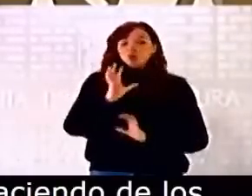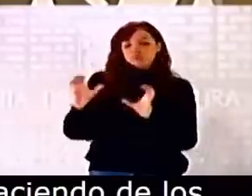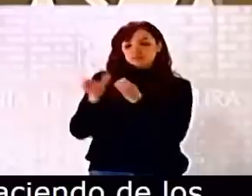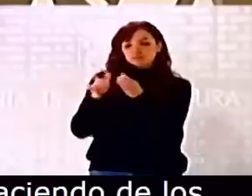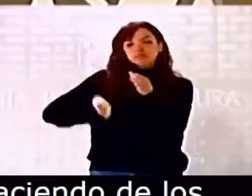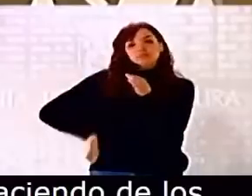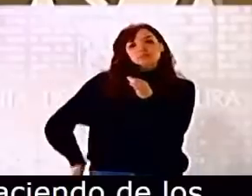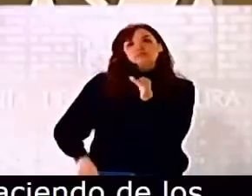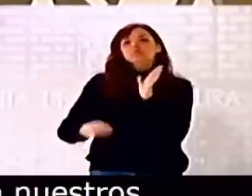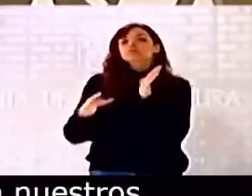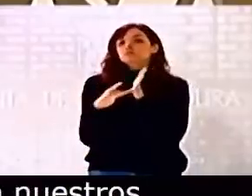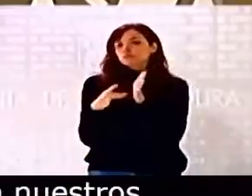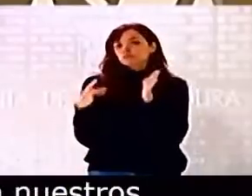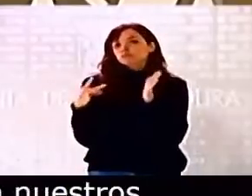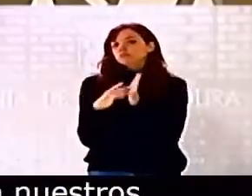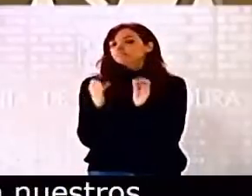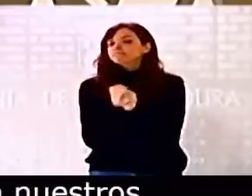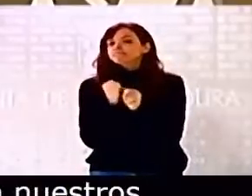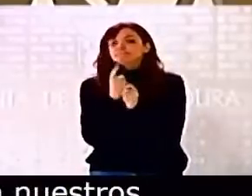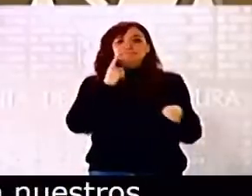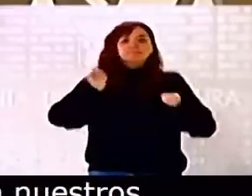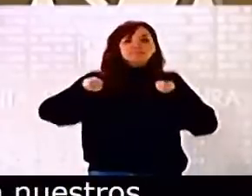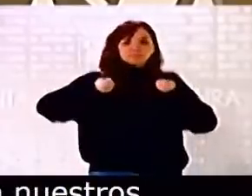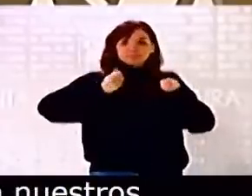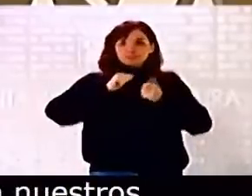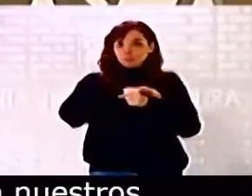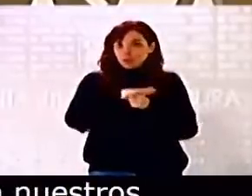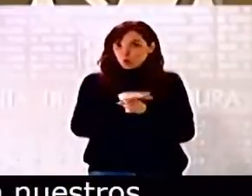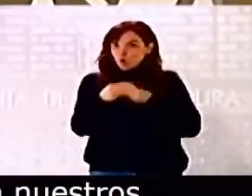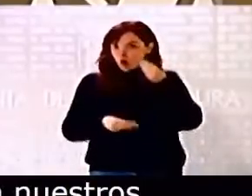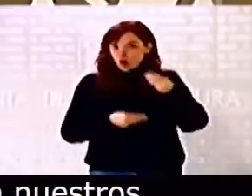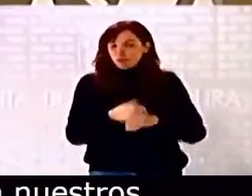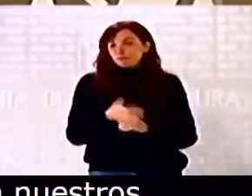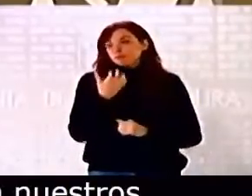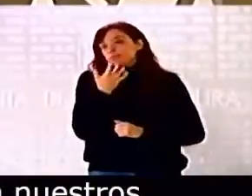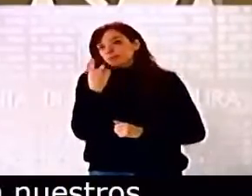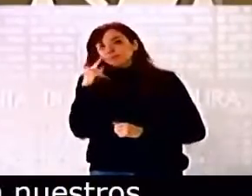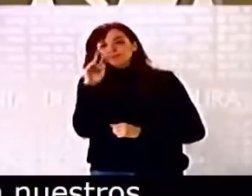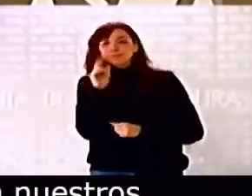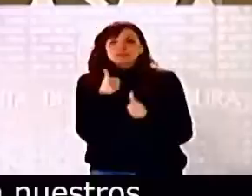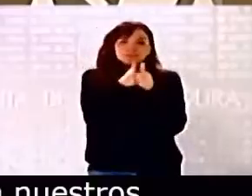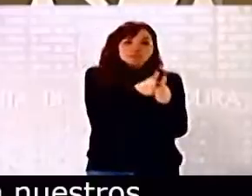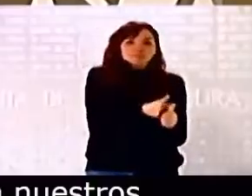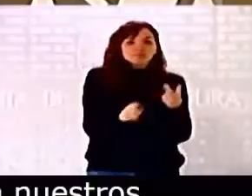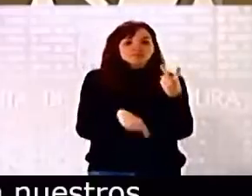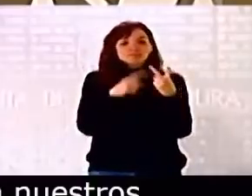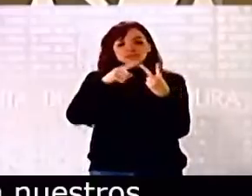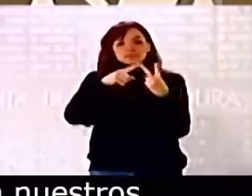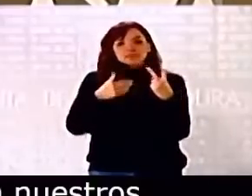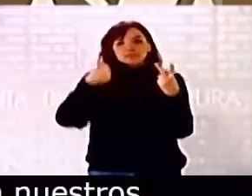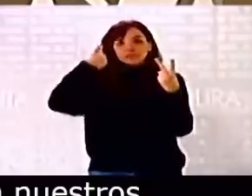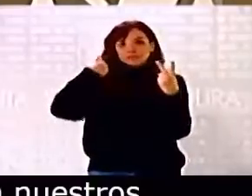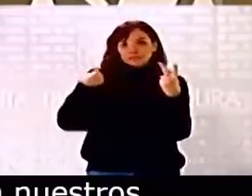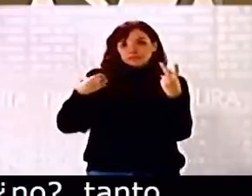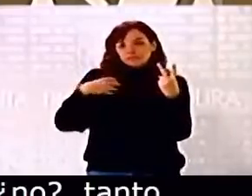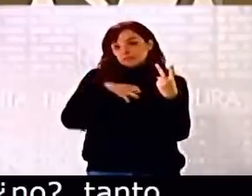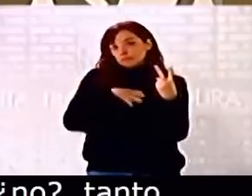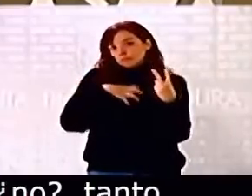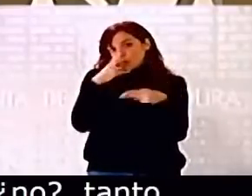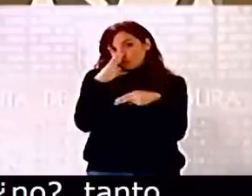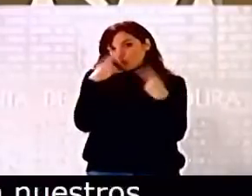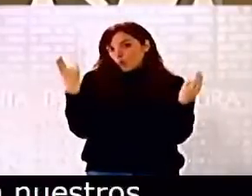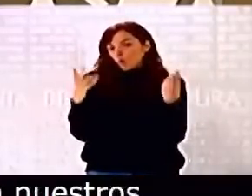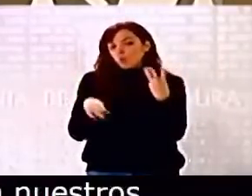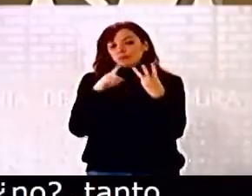profesionales sanitarios en el control de la pandemia, ¿no? Tanto rastreadores, personal de salud pública, como personal de atención primaria de